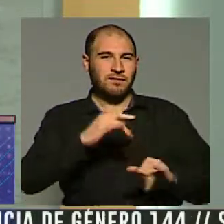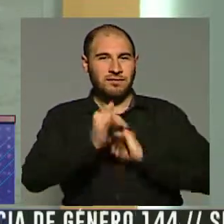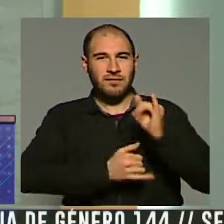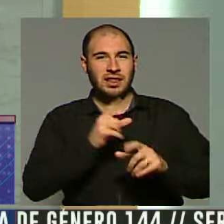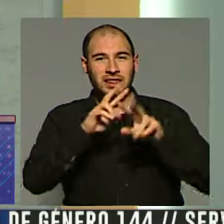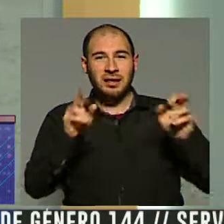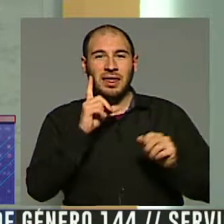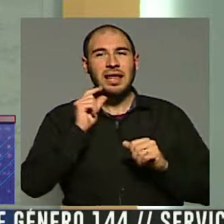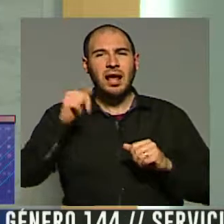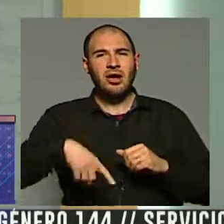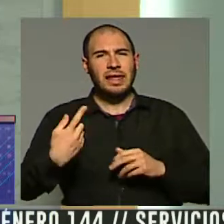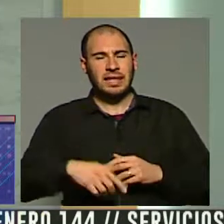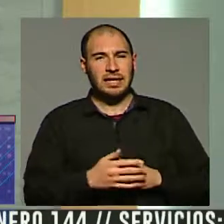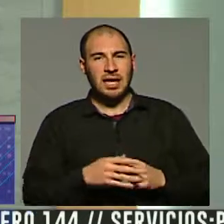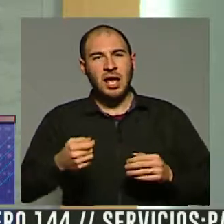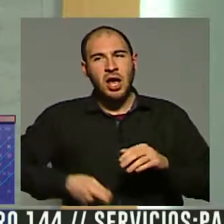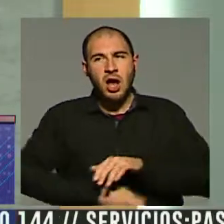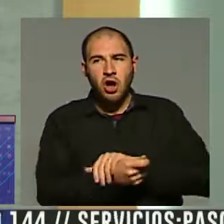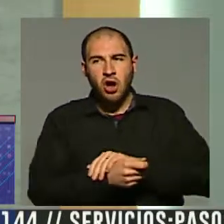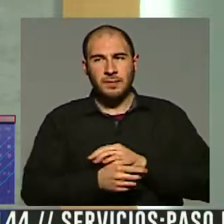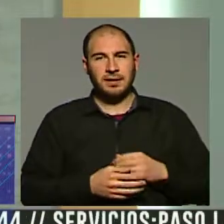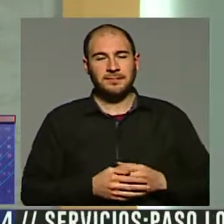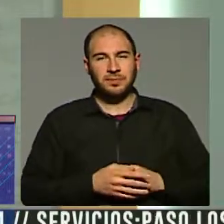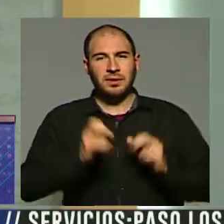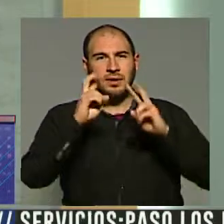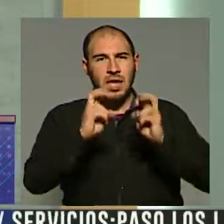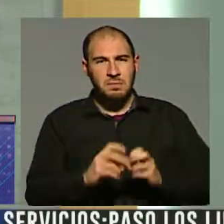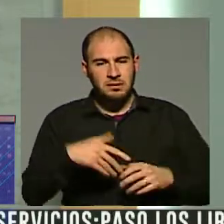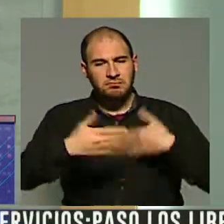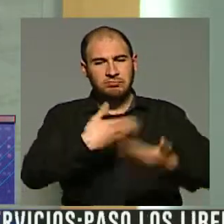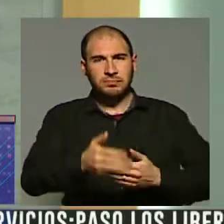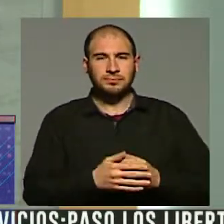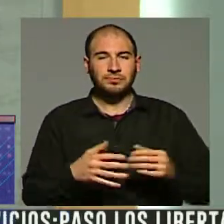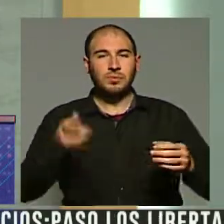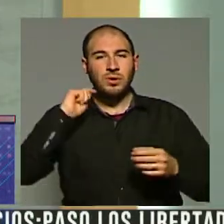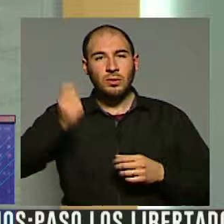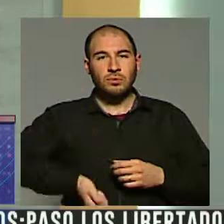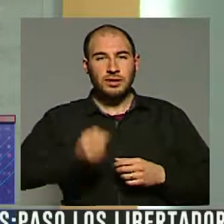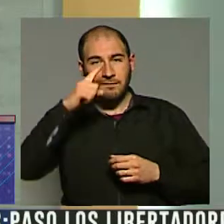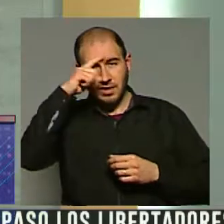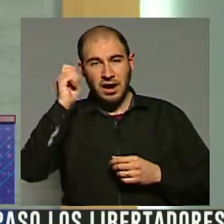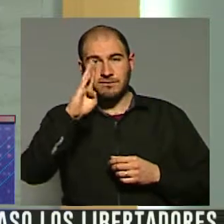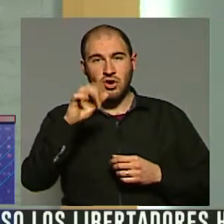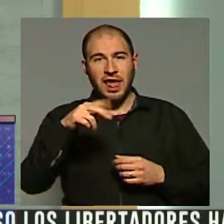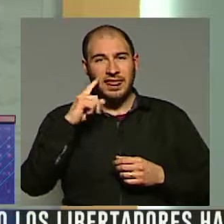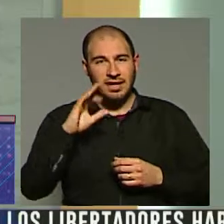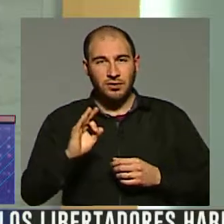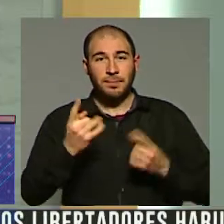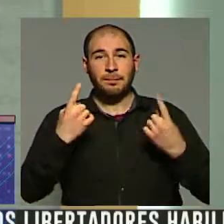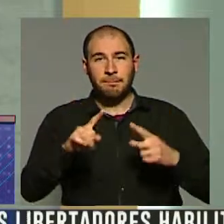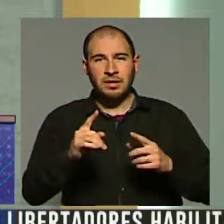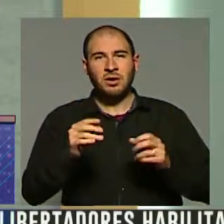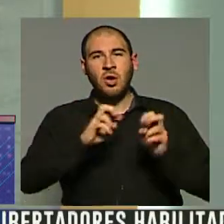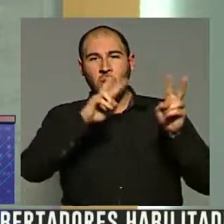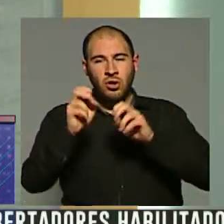tema del día, lo que tiene que ver con las coimas y lo que se está, la investigación que se está realizando por parte del juez federal Claudio Bonadío. Pero existen